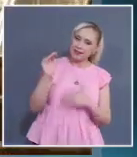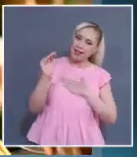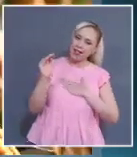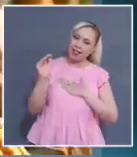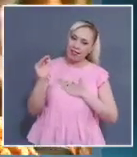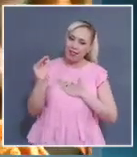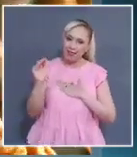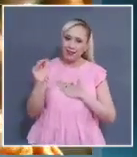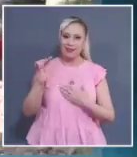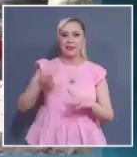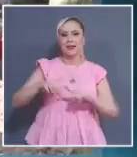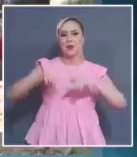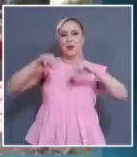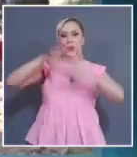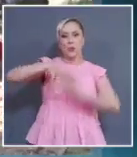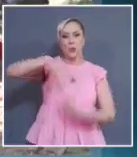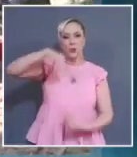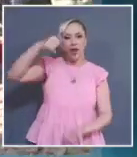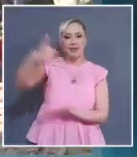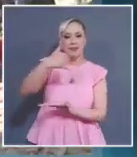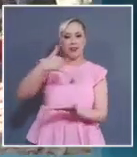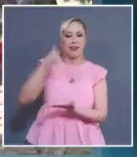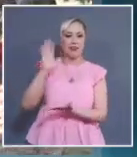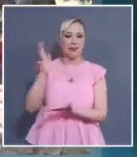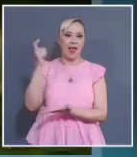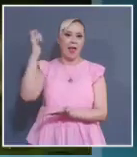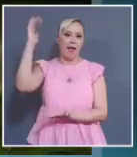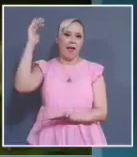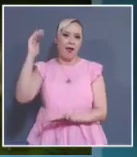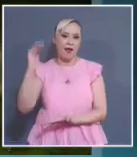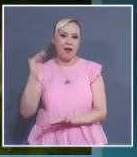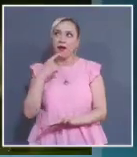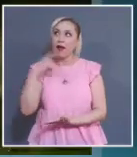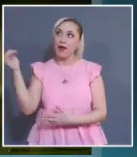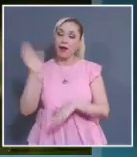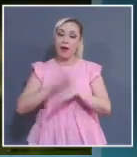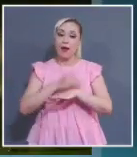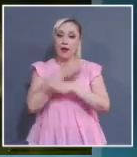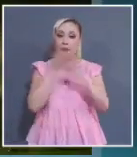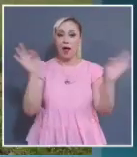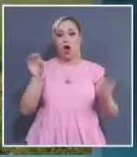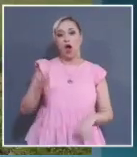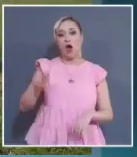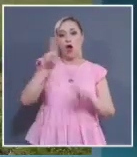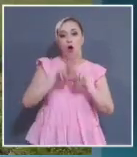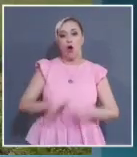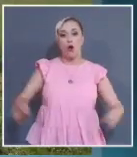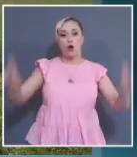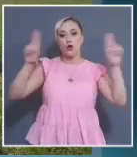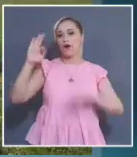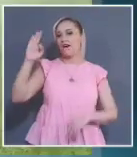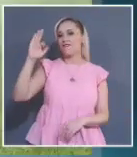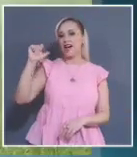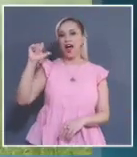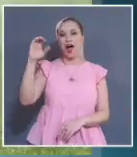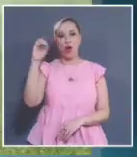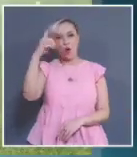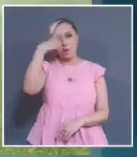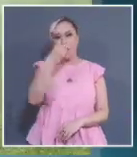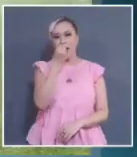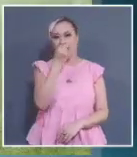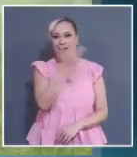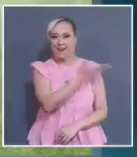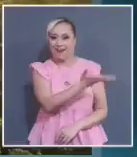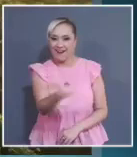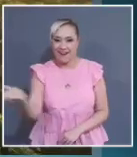aceites vegetales, informó la Organización de Naciones Unidas para la Alimentación y la Agricultura. El índice de precios de los